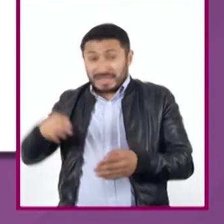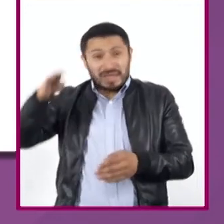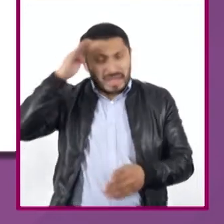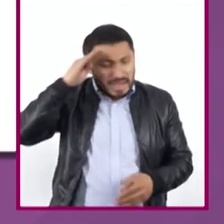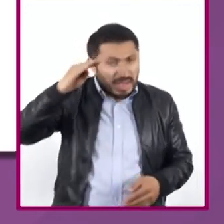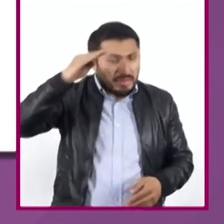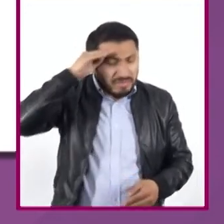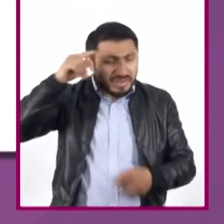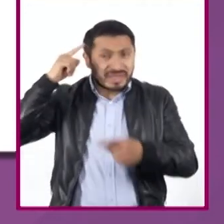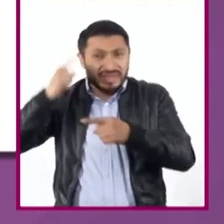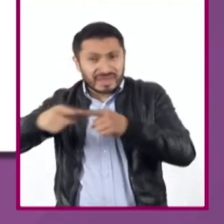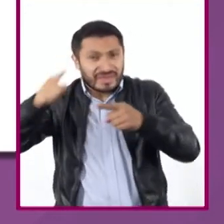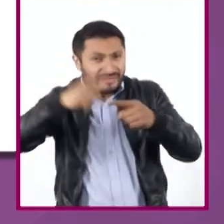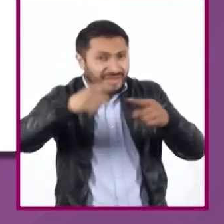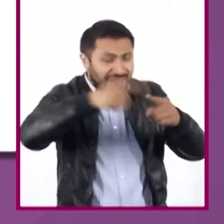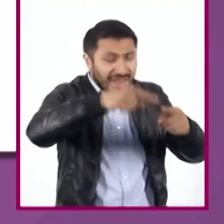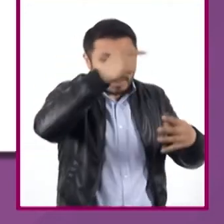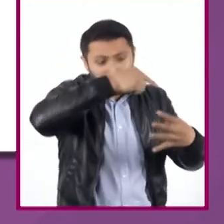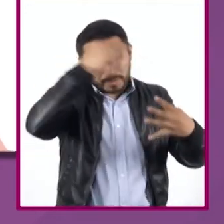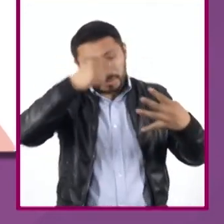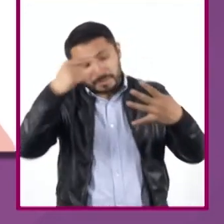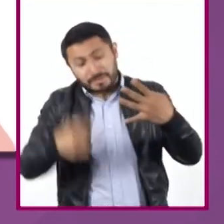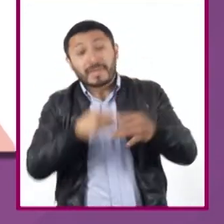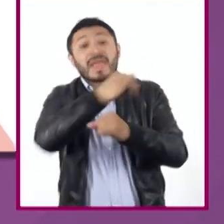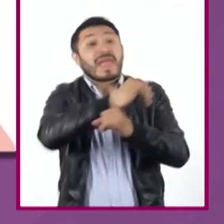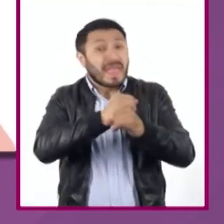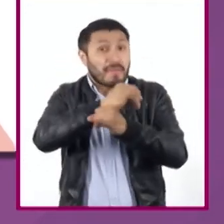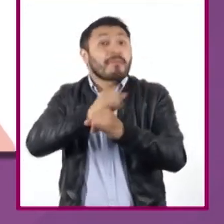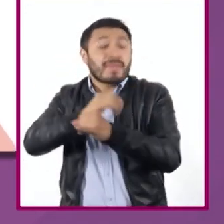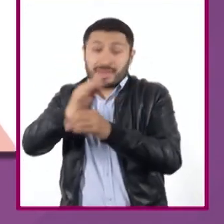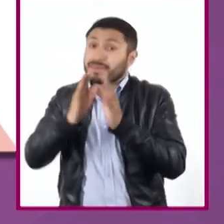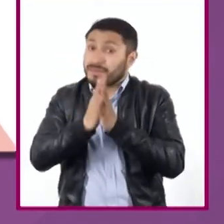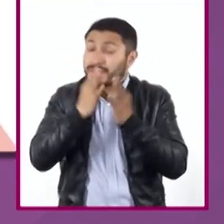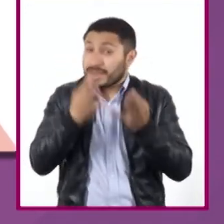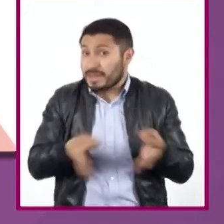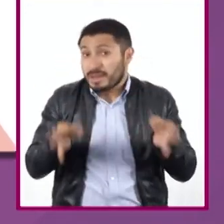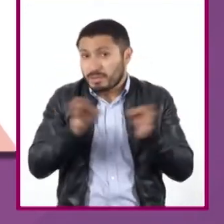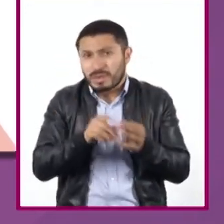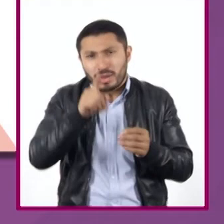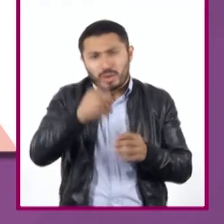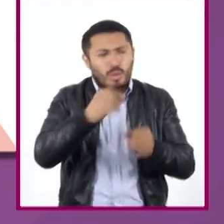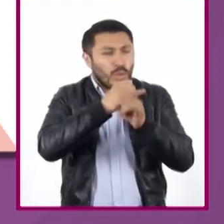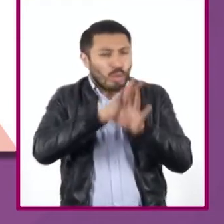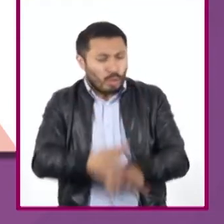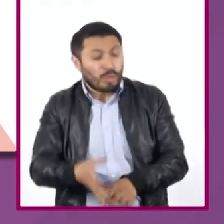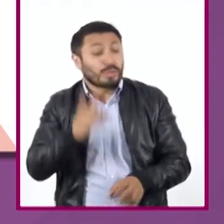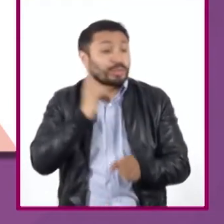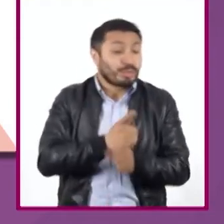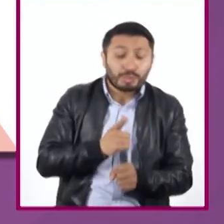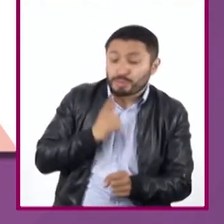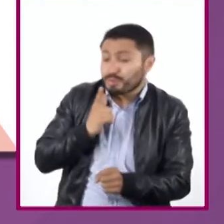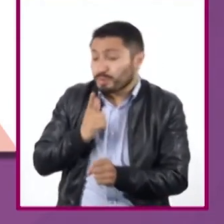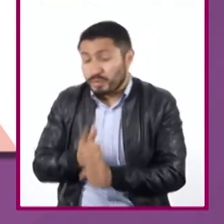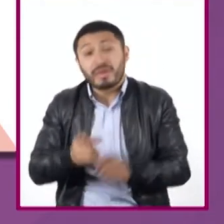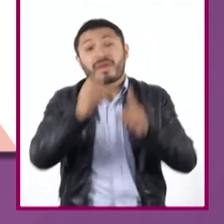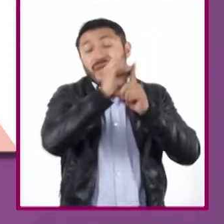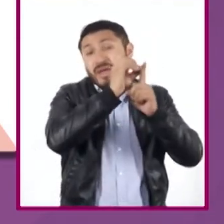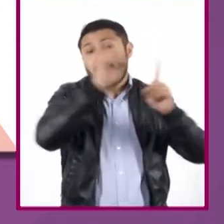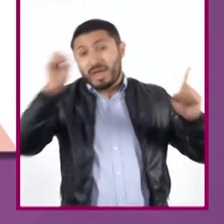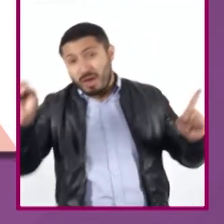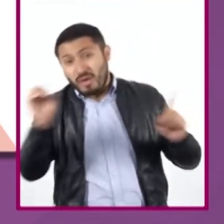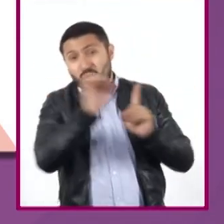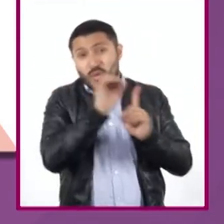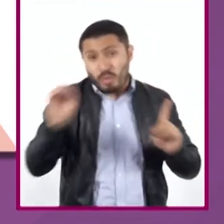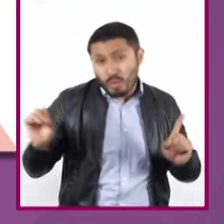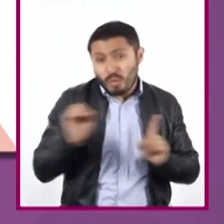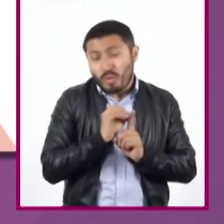una alternativa posible e investiga al respecto. Organiza la información que obtengas para que puedas tener elementos